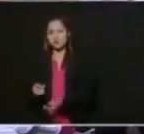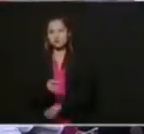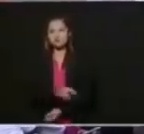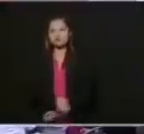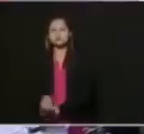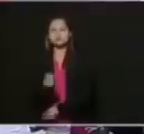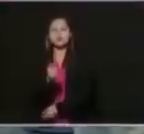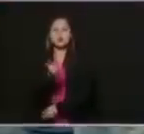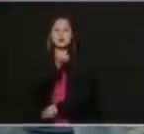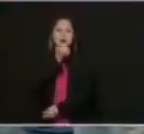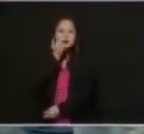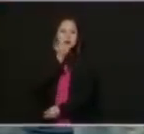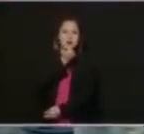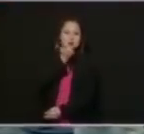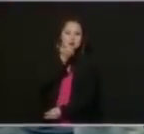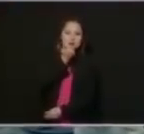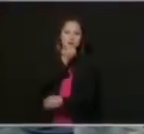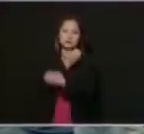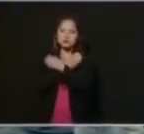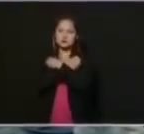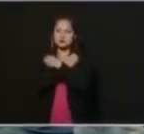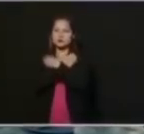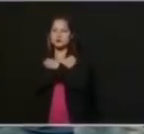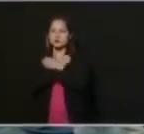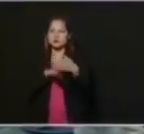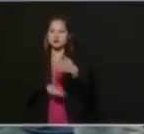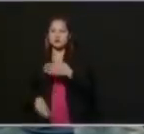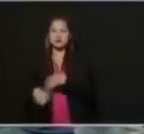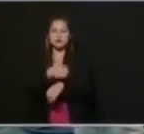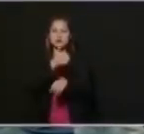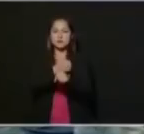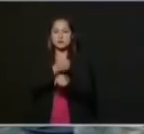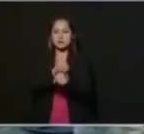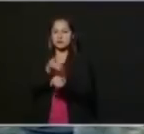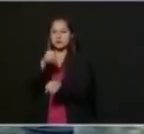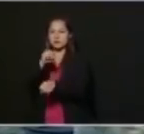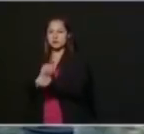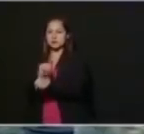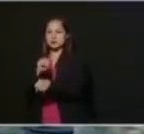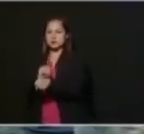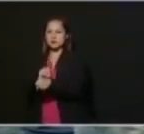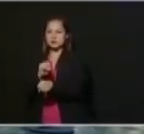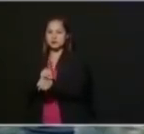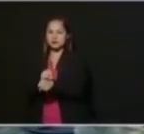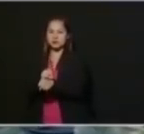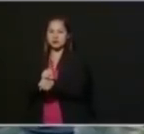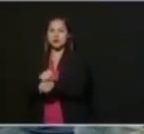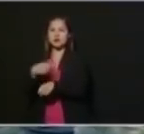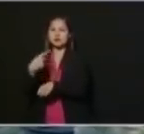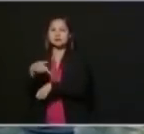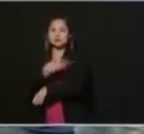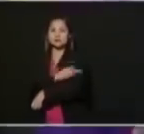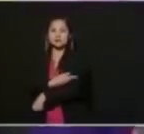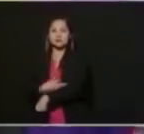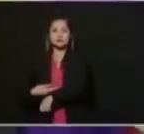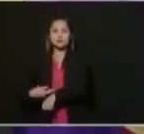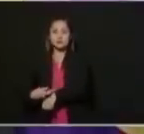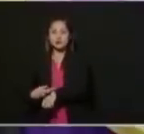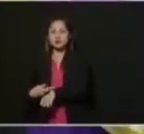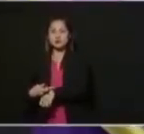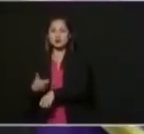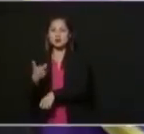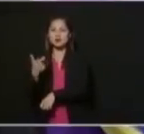de primaria y secundaria que provengan de familias de escasos recursos